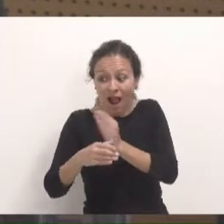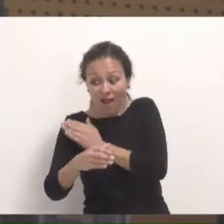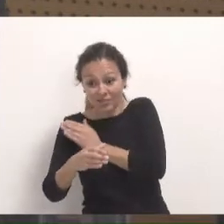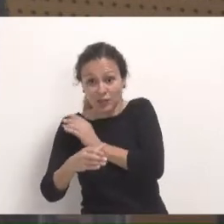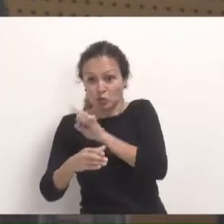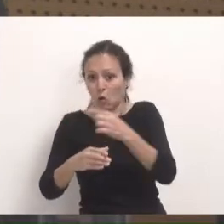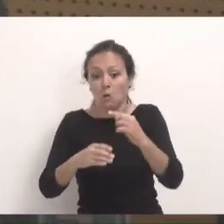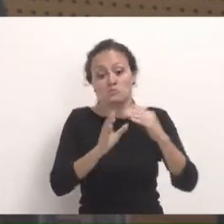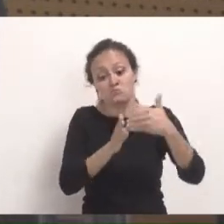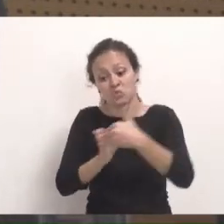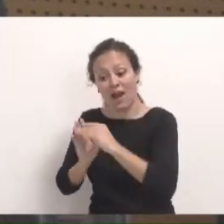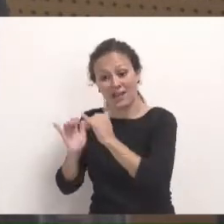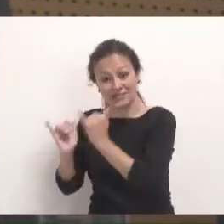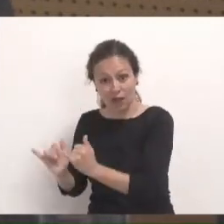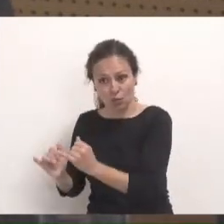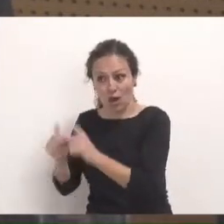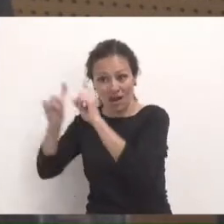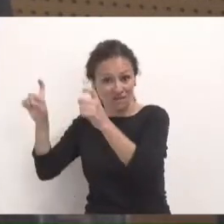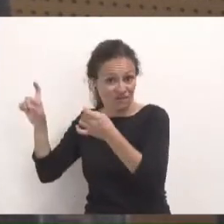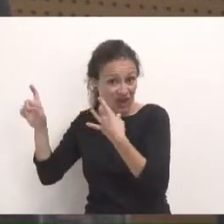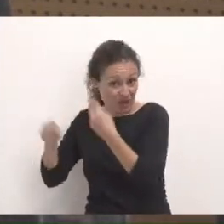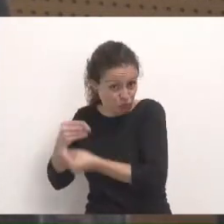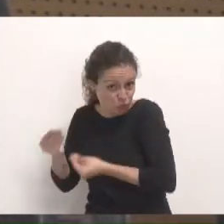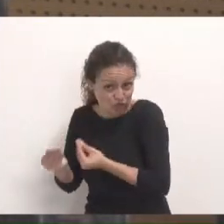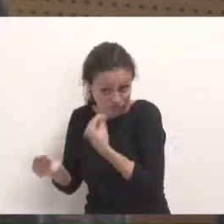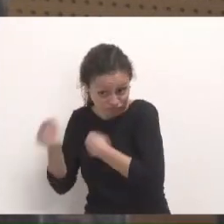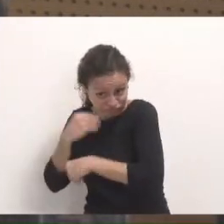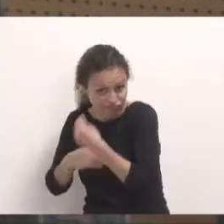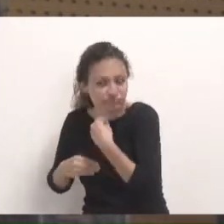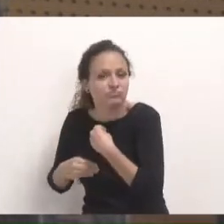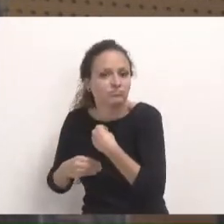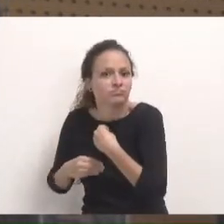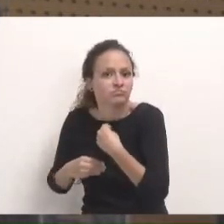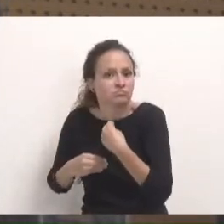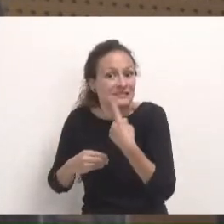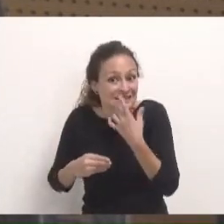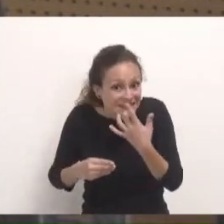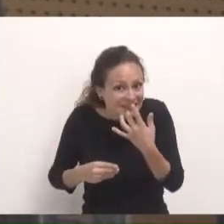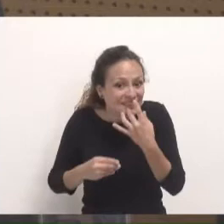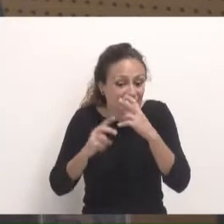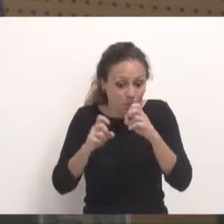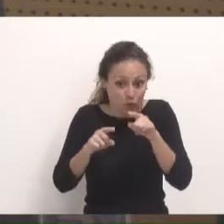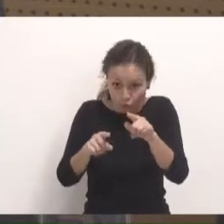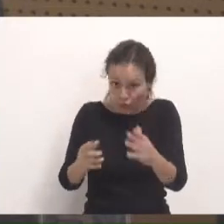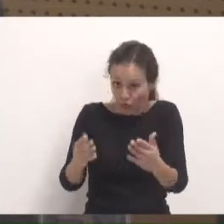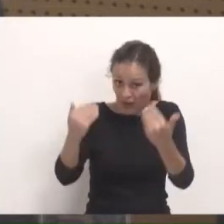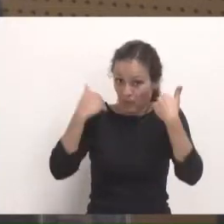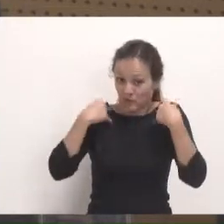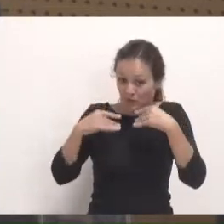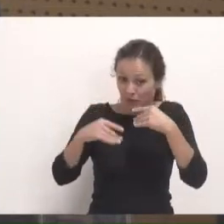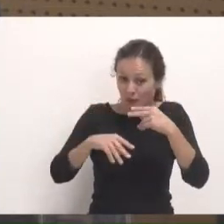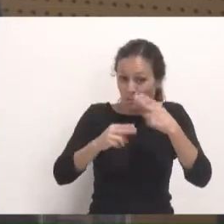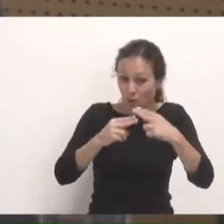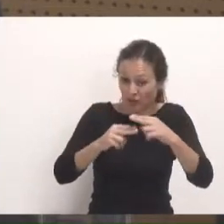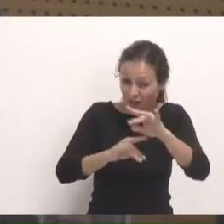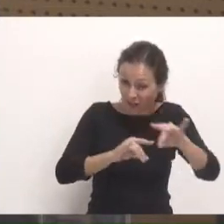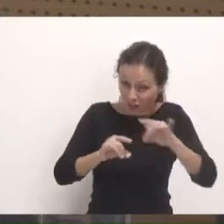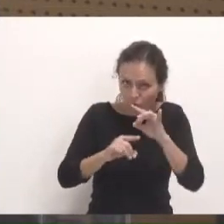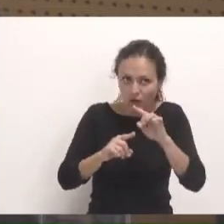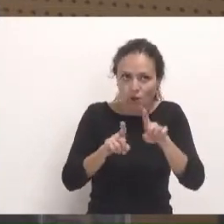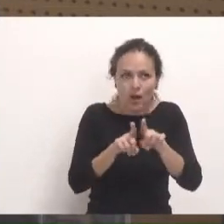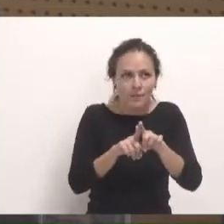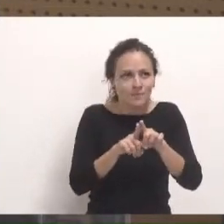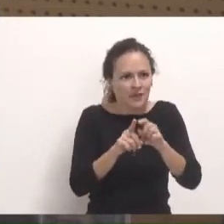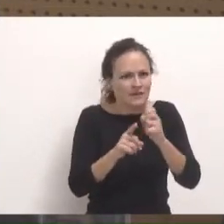y en los establecimientos de esa zona, y si nos olvidamos, y usted como responsable de política territorial, de algo esencial que marca desde hace tiempo,